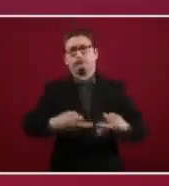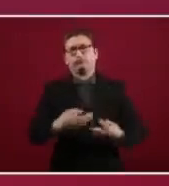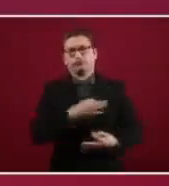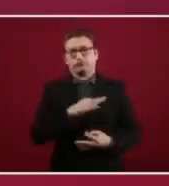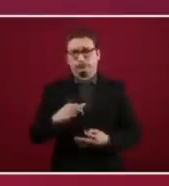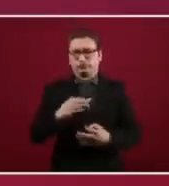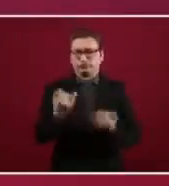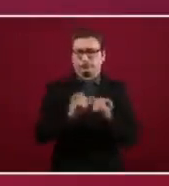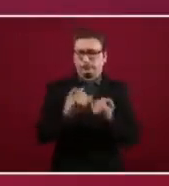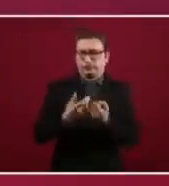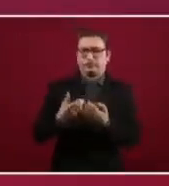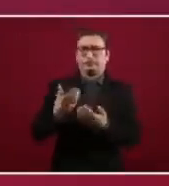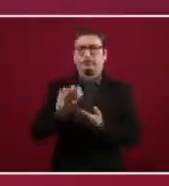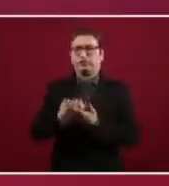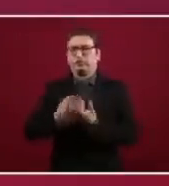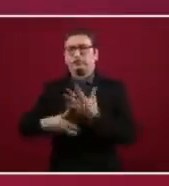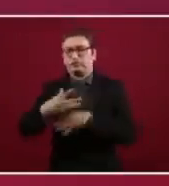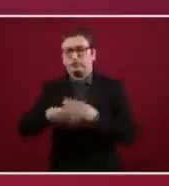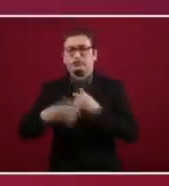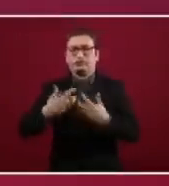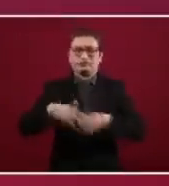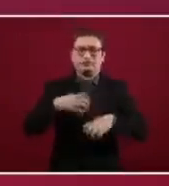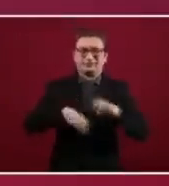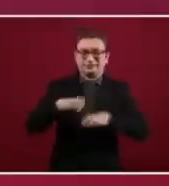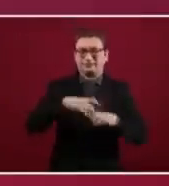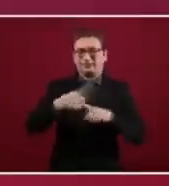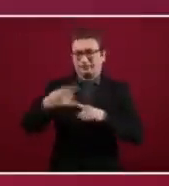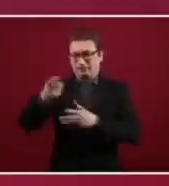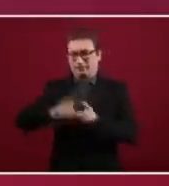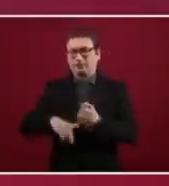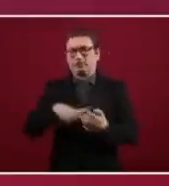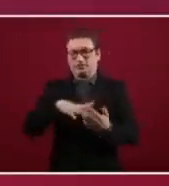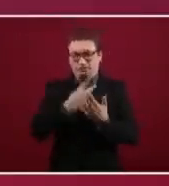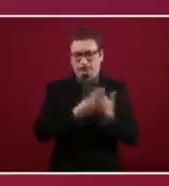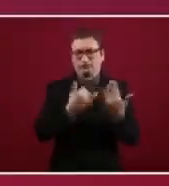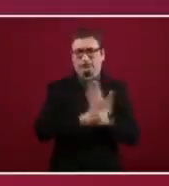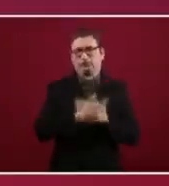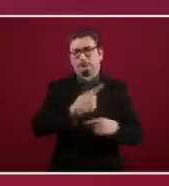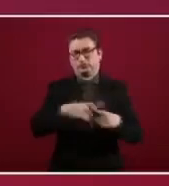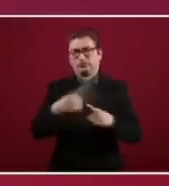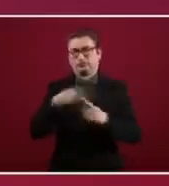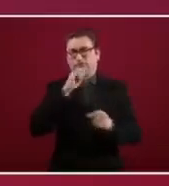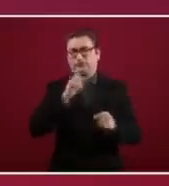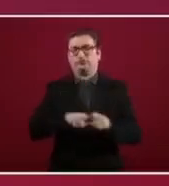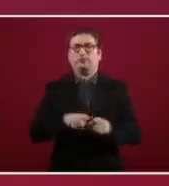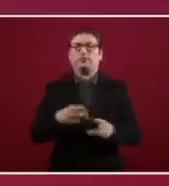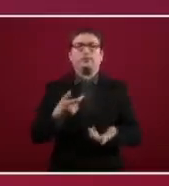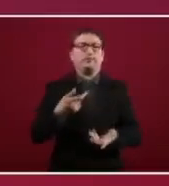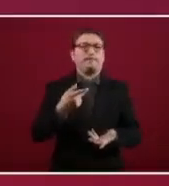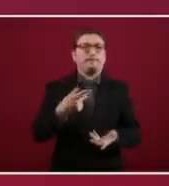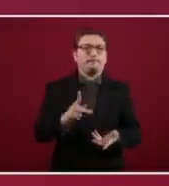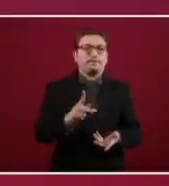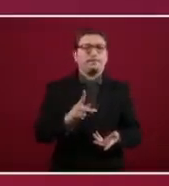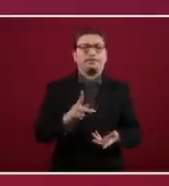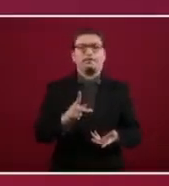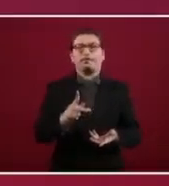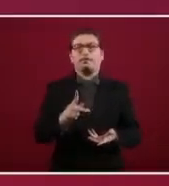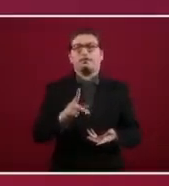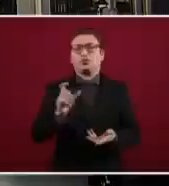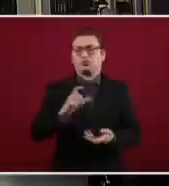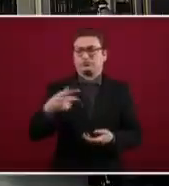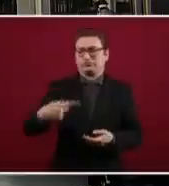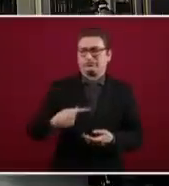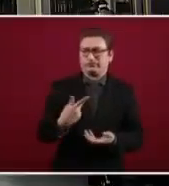propias cámaras industriales también tienen proyectos de esta naturaleza pero aquí cuando sale este tipo de